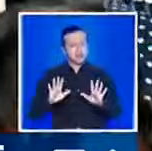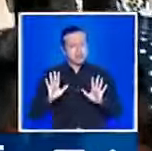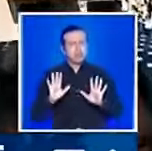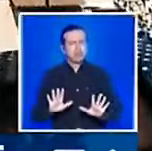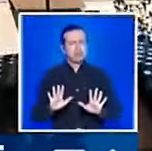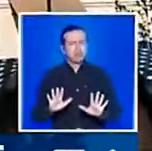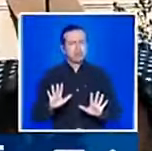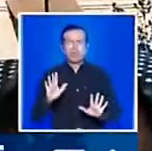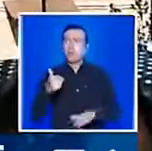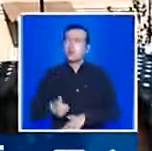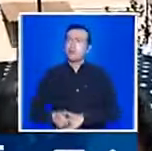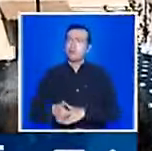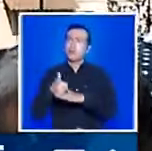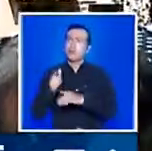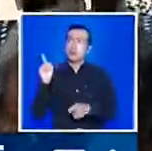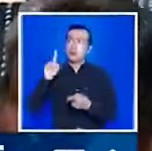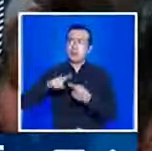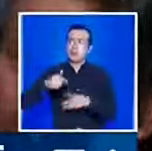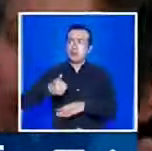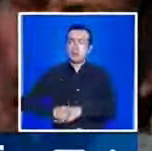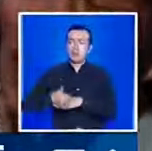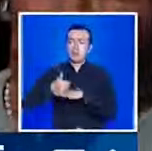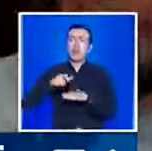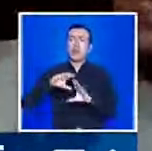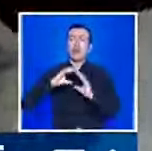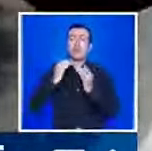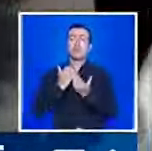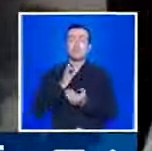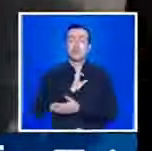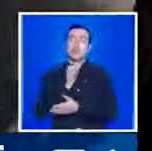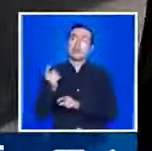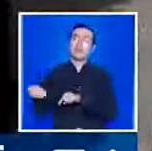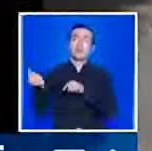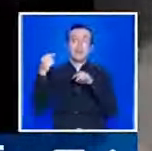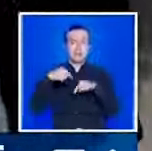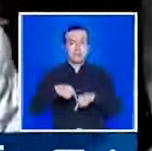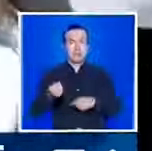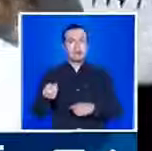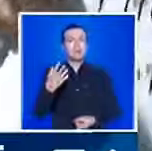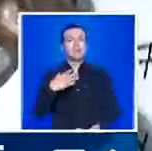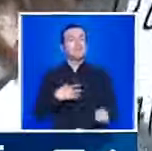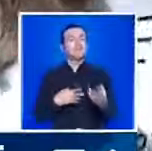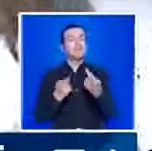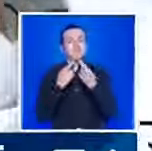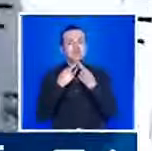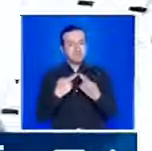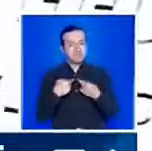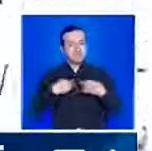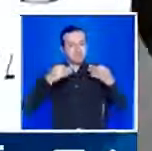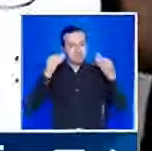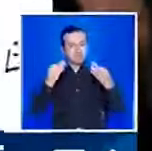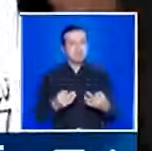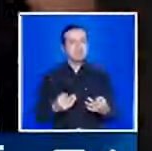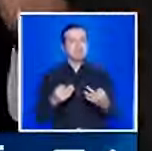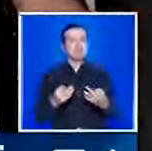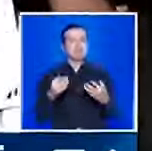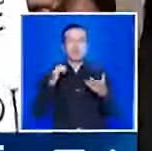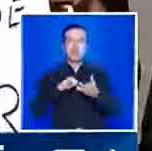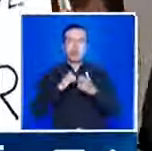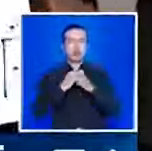hasta que las autoridades del EMAP y la Comisión Técnica vengan a Capita y nos dé una respuesta con una